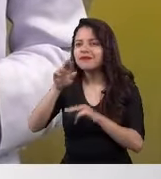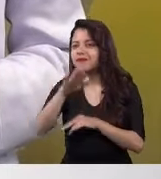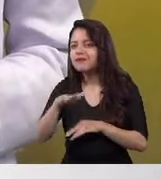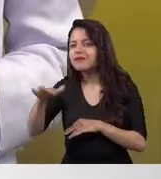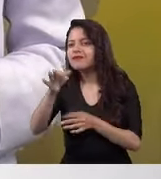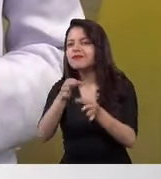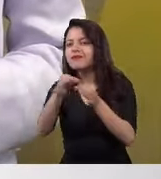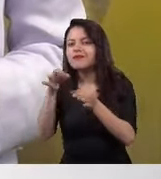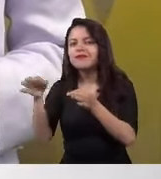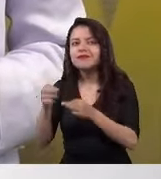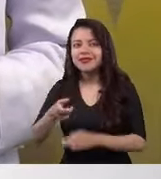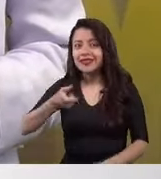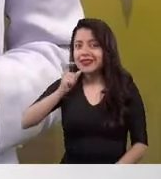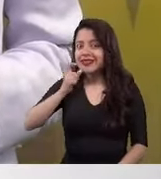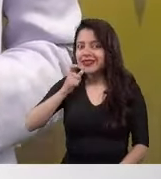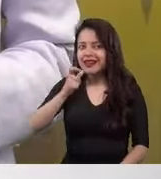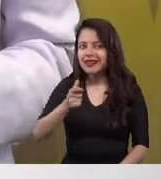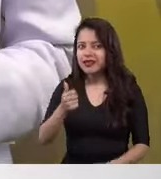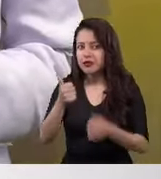Veamos.